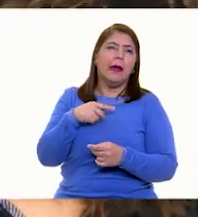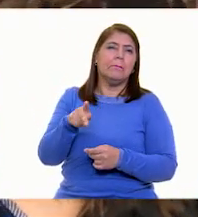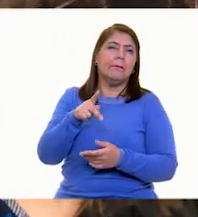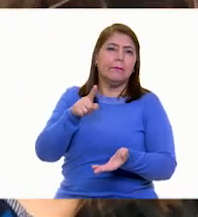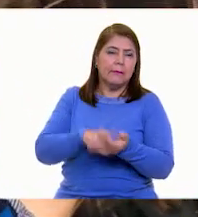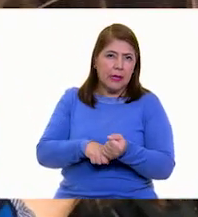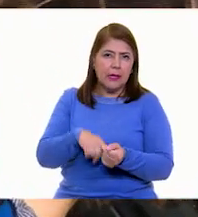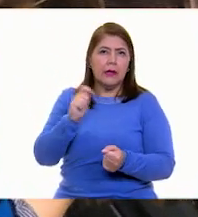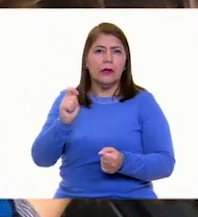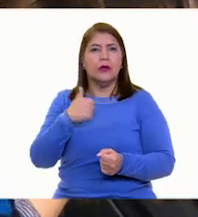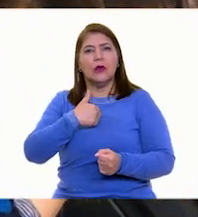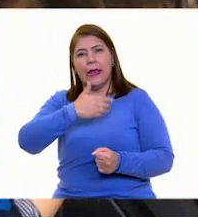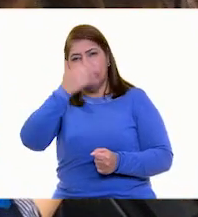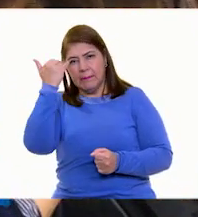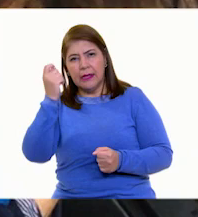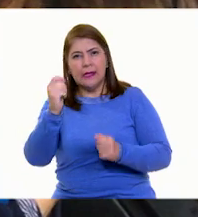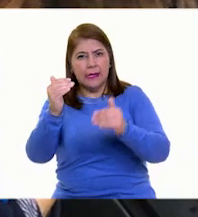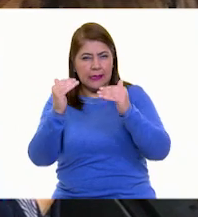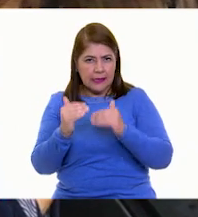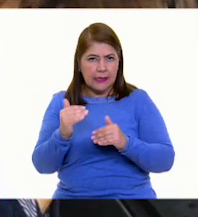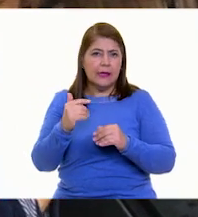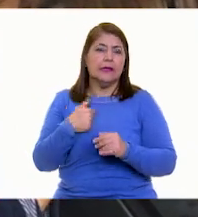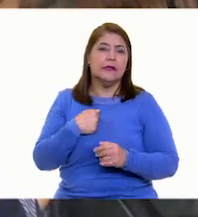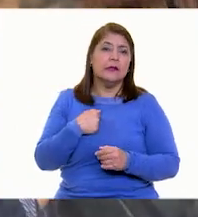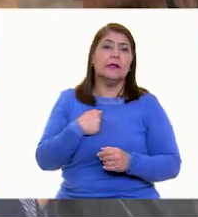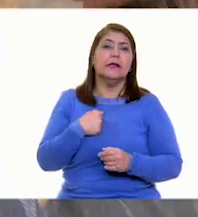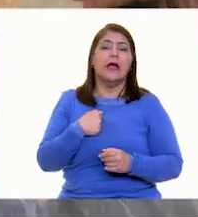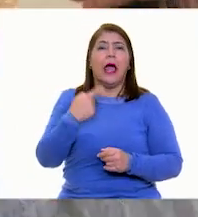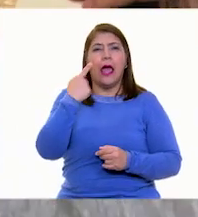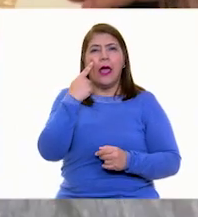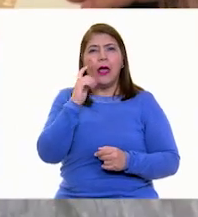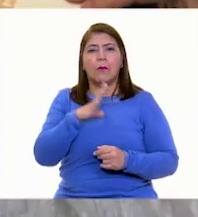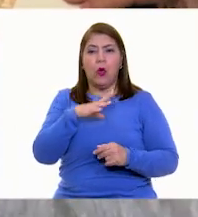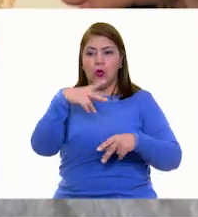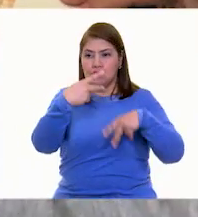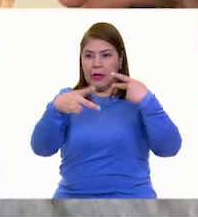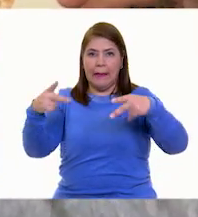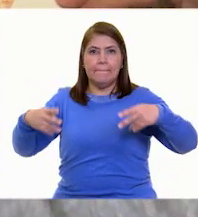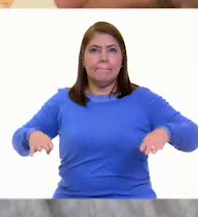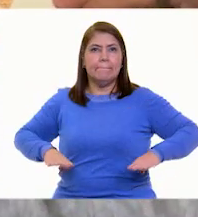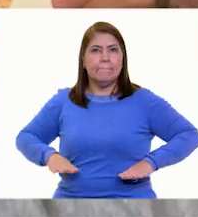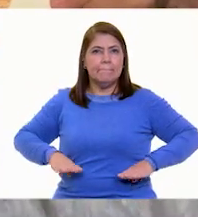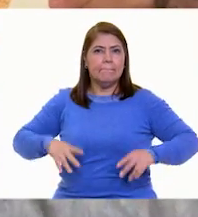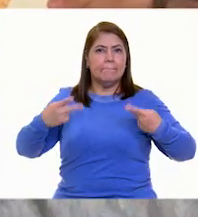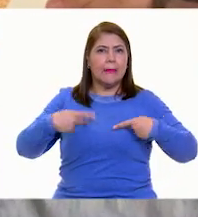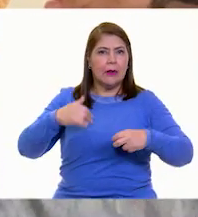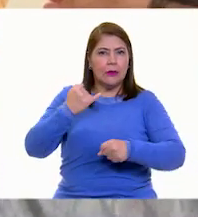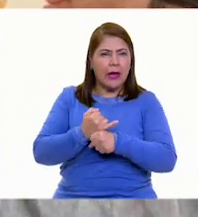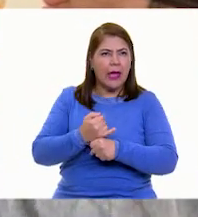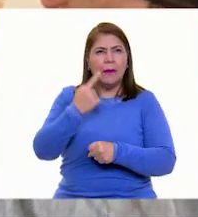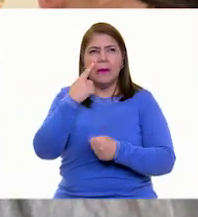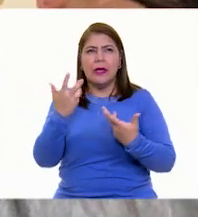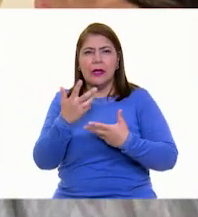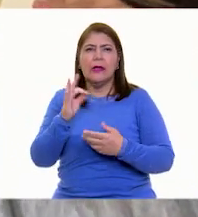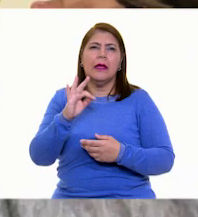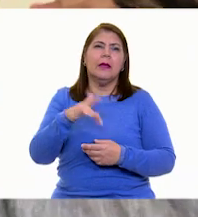sigue. Tratar de buscar el tono para cada personaje. Es posible que sientan pena al realizar